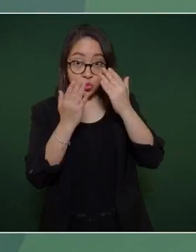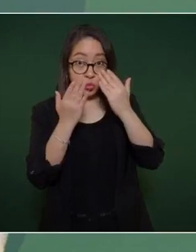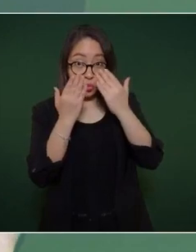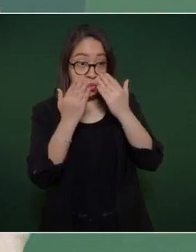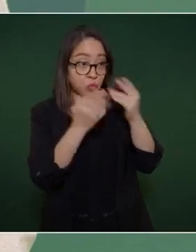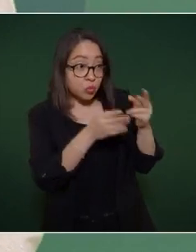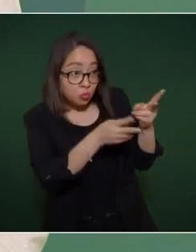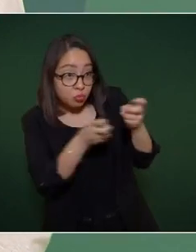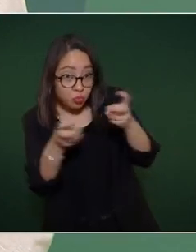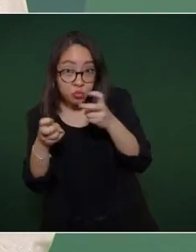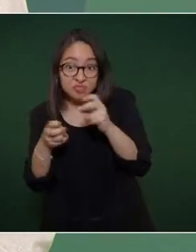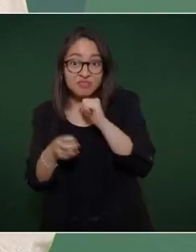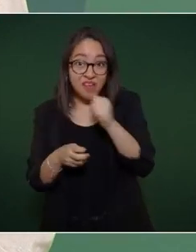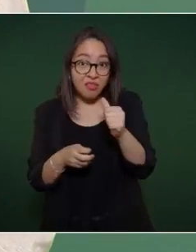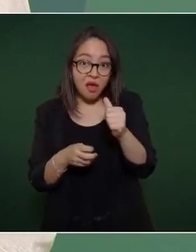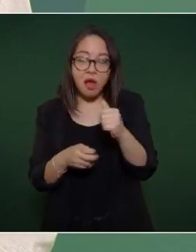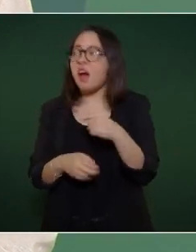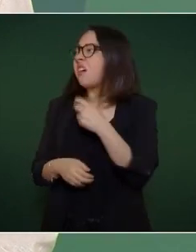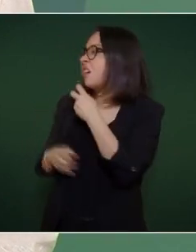avanzado tanto